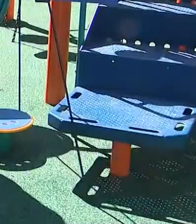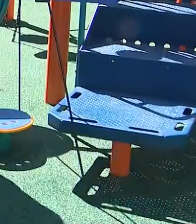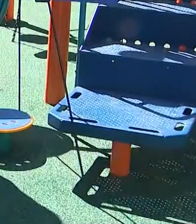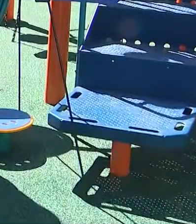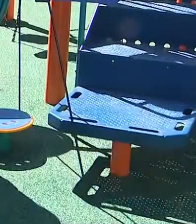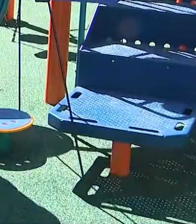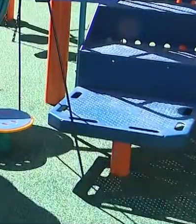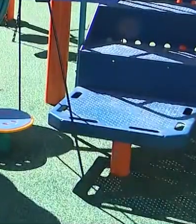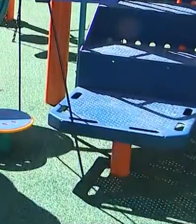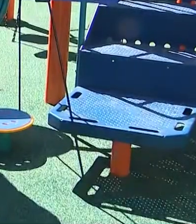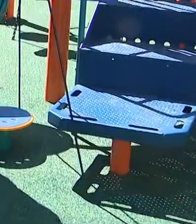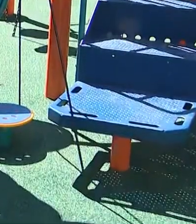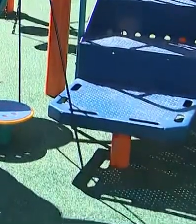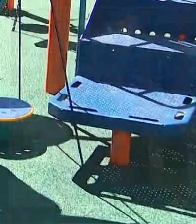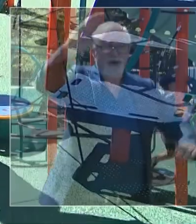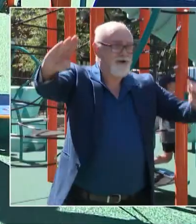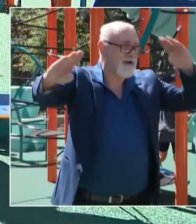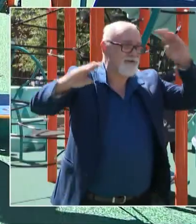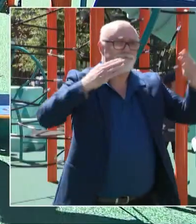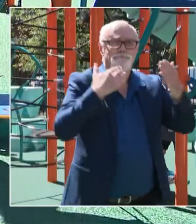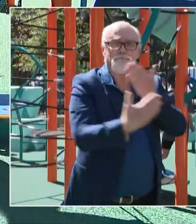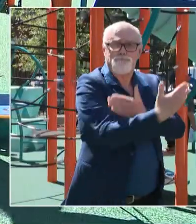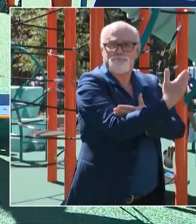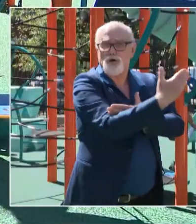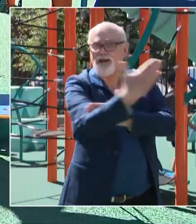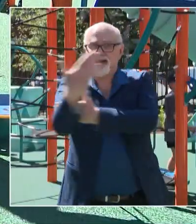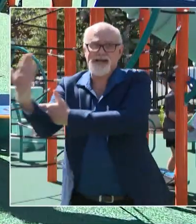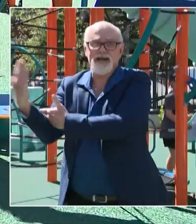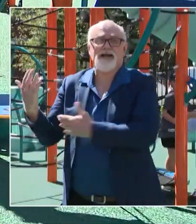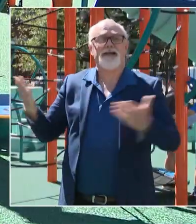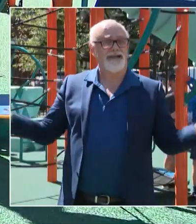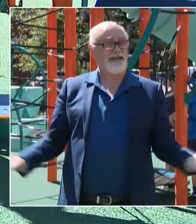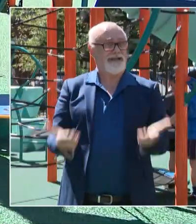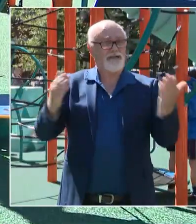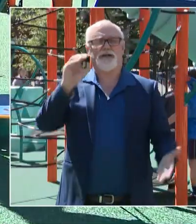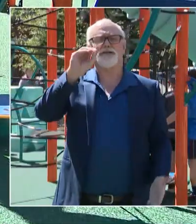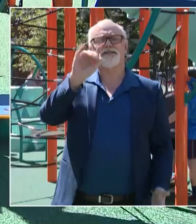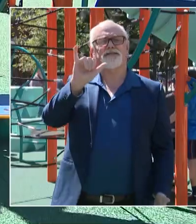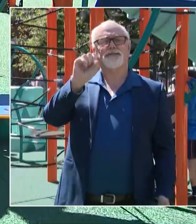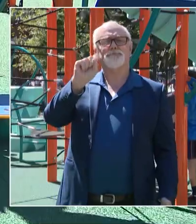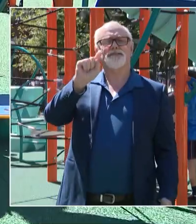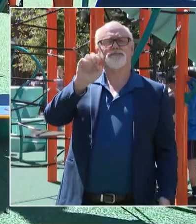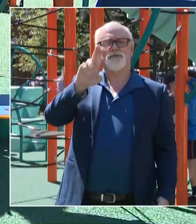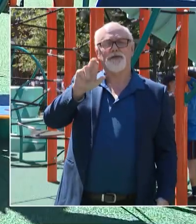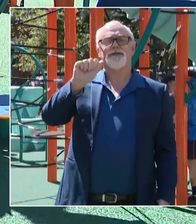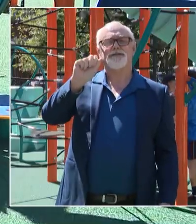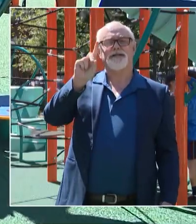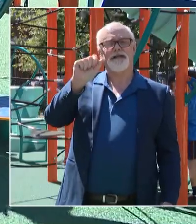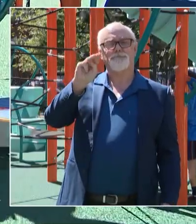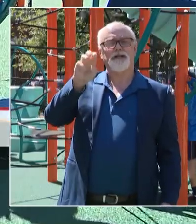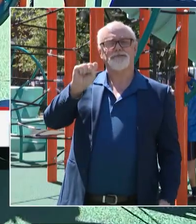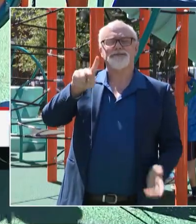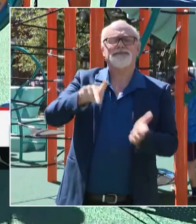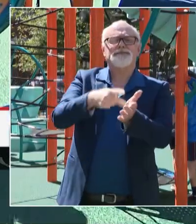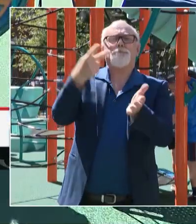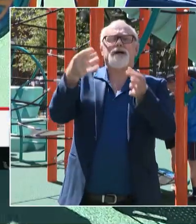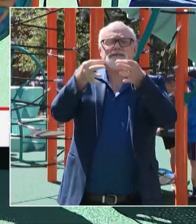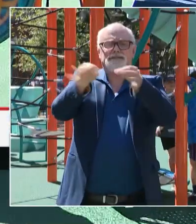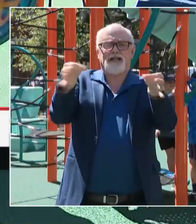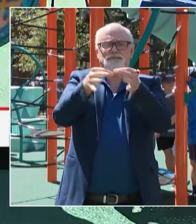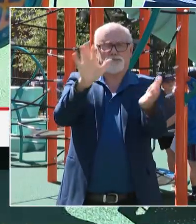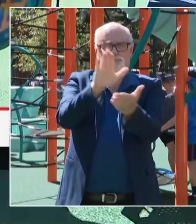Buenos días a todos, Oyster-Adams. ¡Woohoo! Un aplauso para nuestra nueva